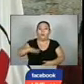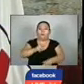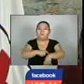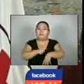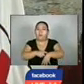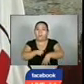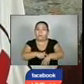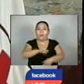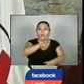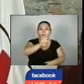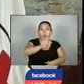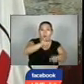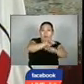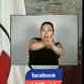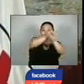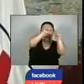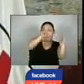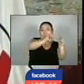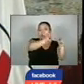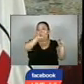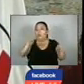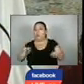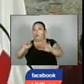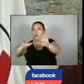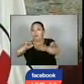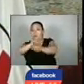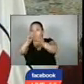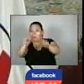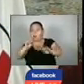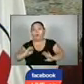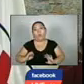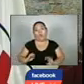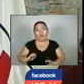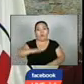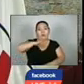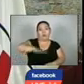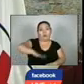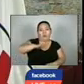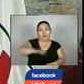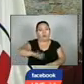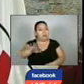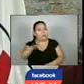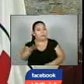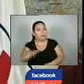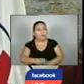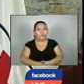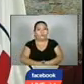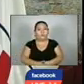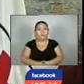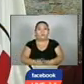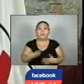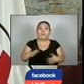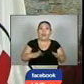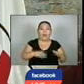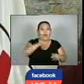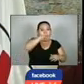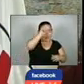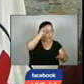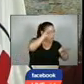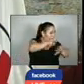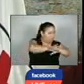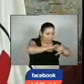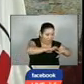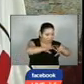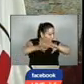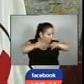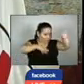las 4 de la madrugada a 8 de la mañana y por la tarde, que lo estamos teniendo ya al retorno, ¿verdad? Cuando ya nuestra